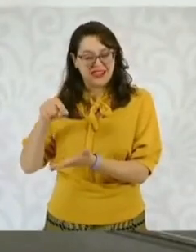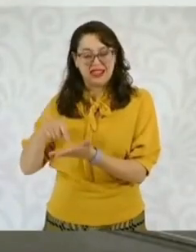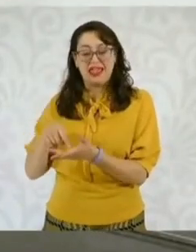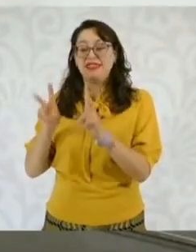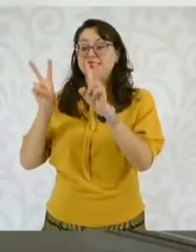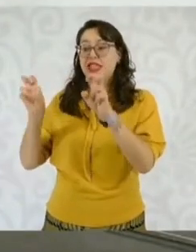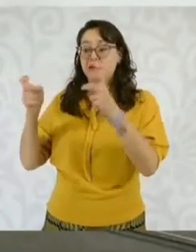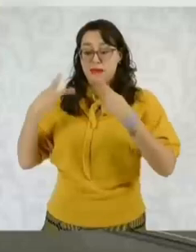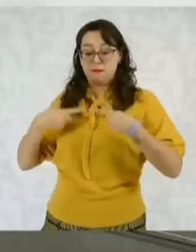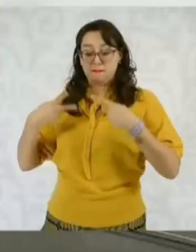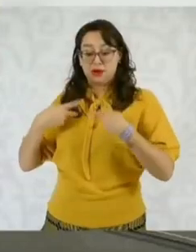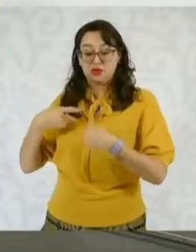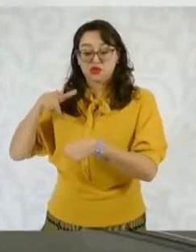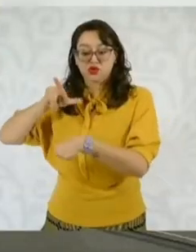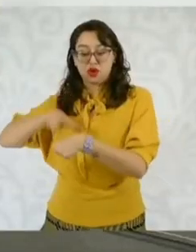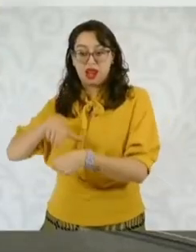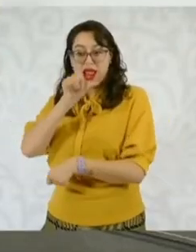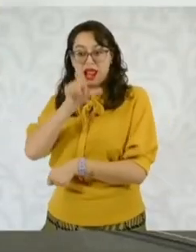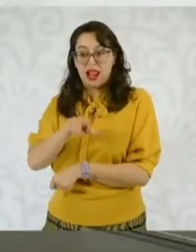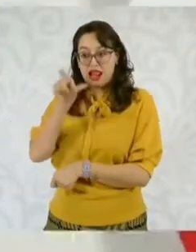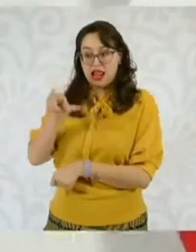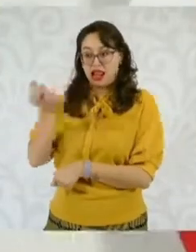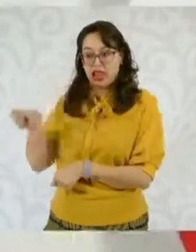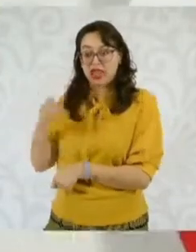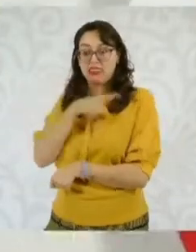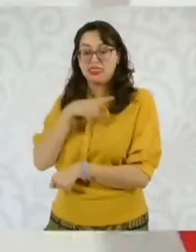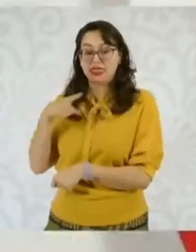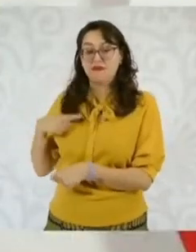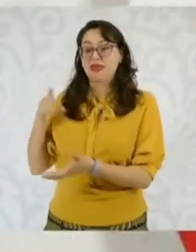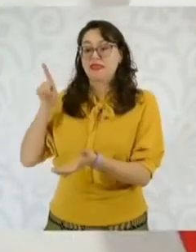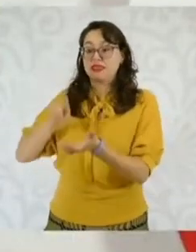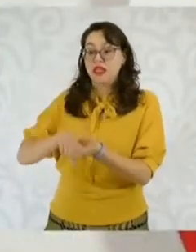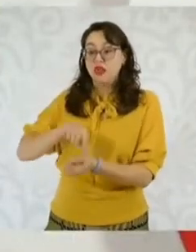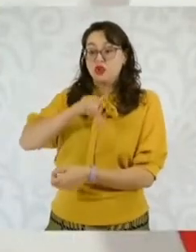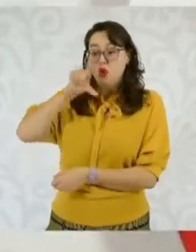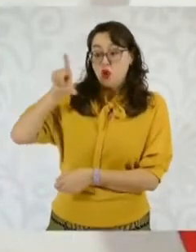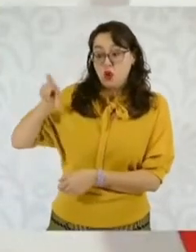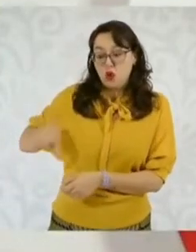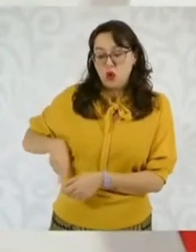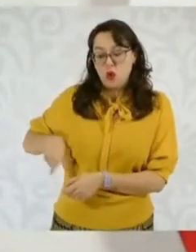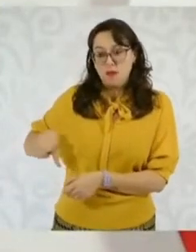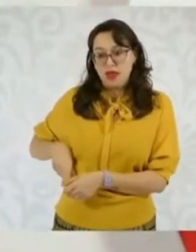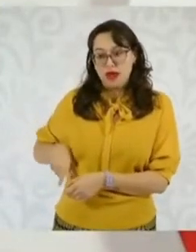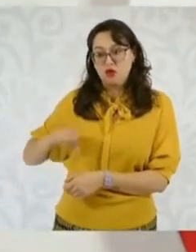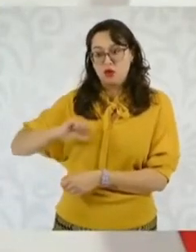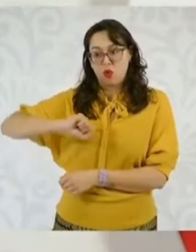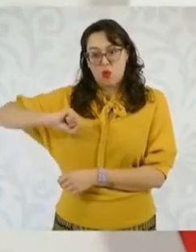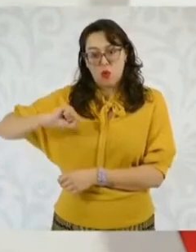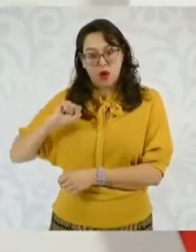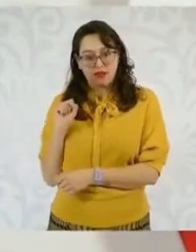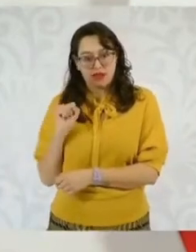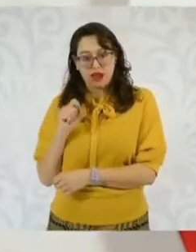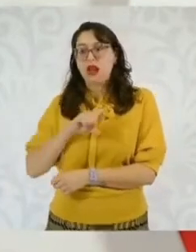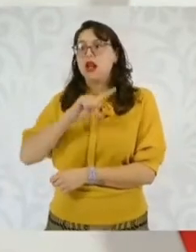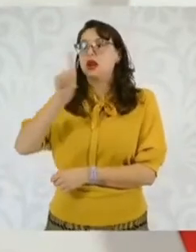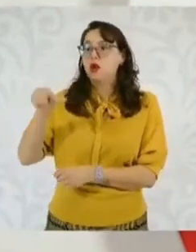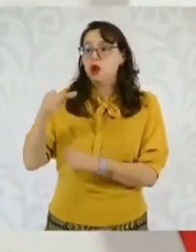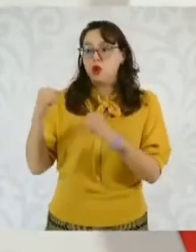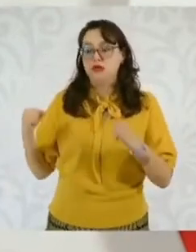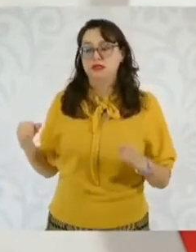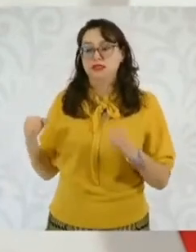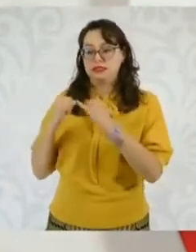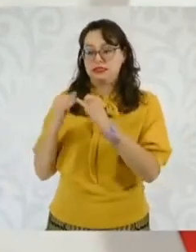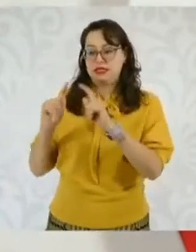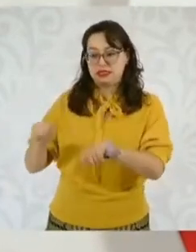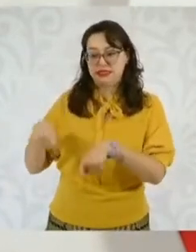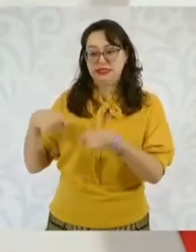particulares, van a corresponder al Ejecutivo. Dice, en tanto el Ejecutivo decida qué dependencia lo haga,